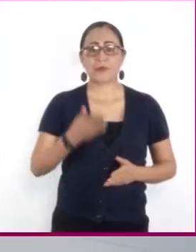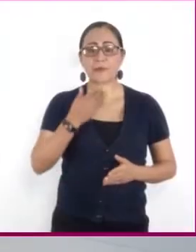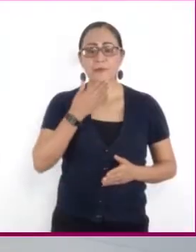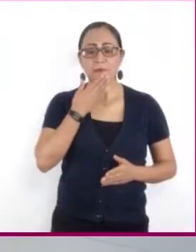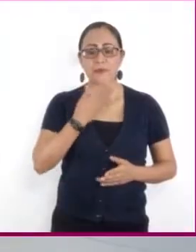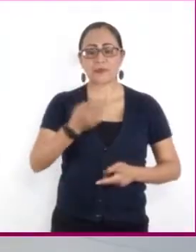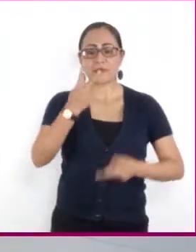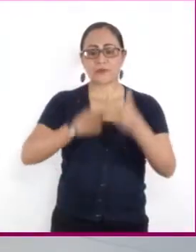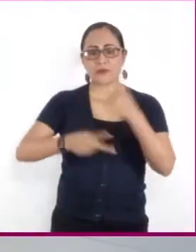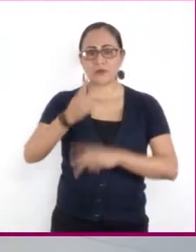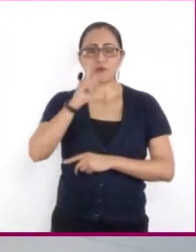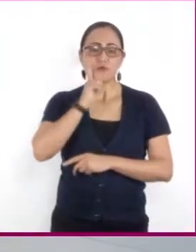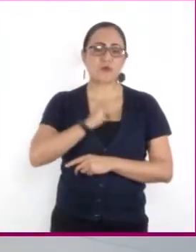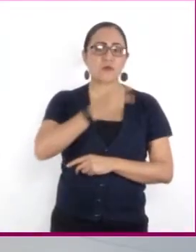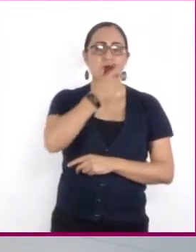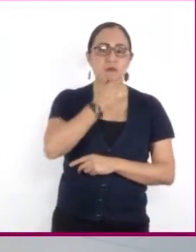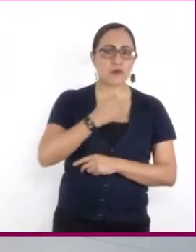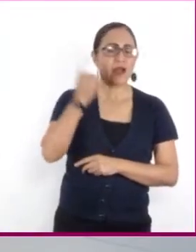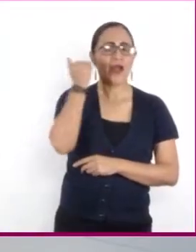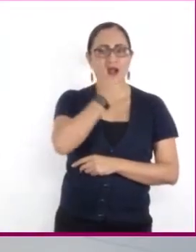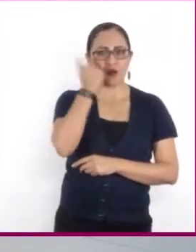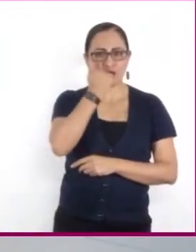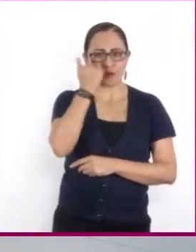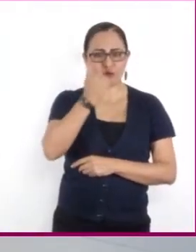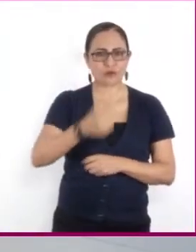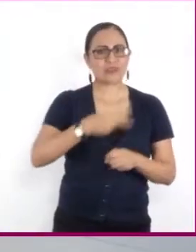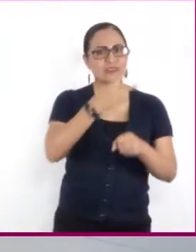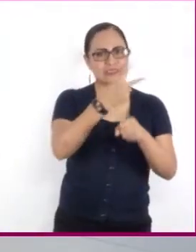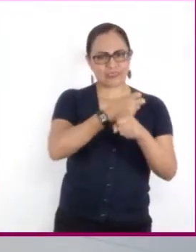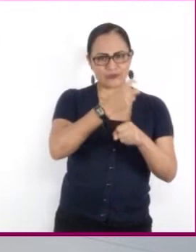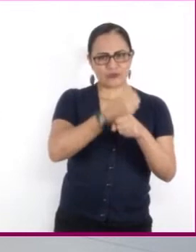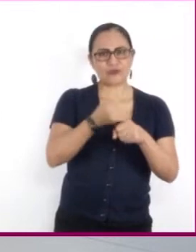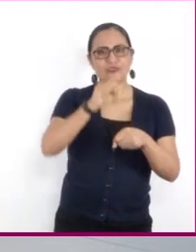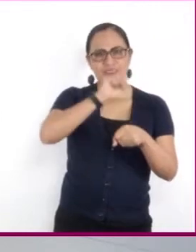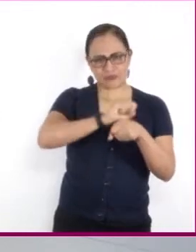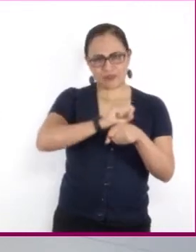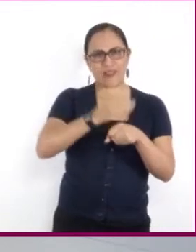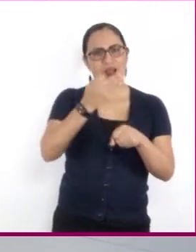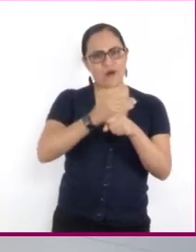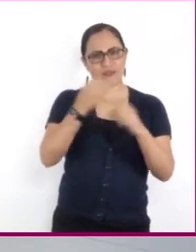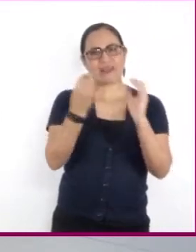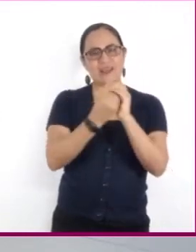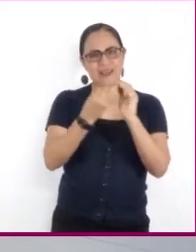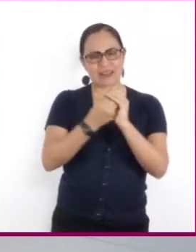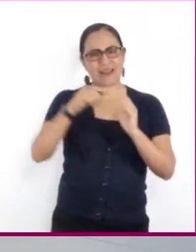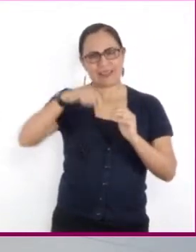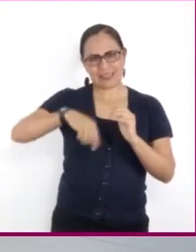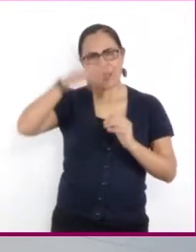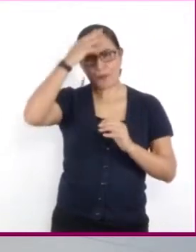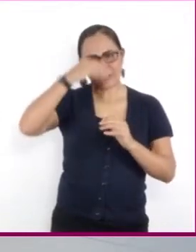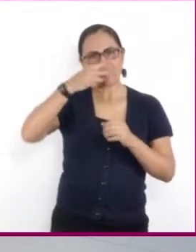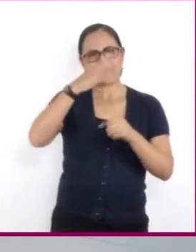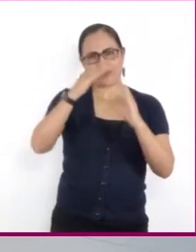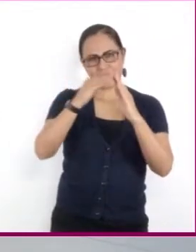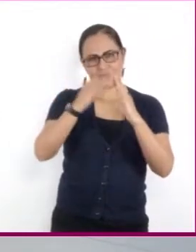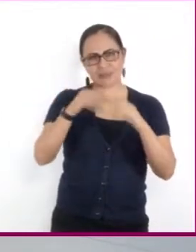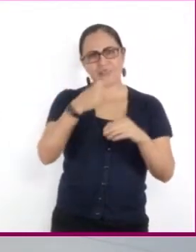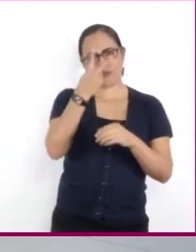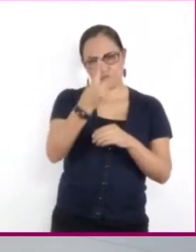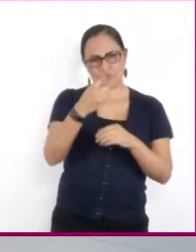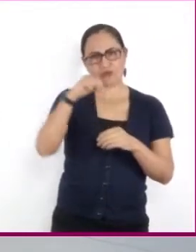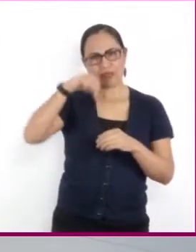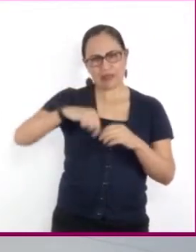Bienvenidas y bienvenidos, estimados alumnos de segundo de secundaria. Estamos en la sesión de Aprende en Casa 2 de la asignatura